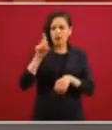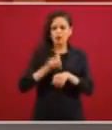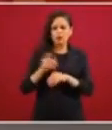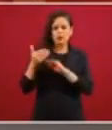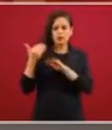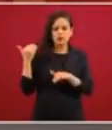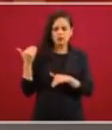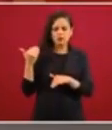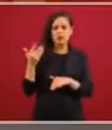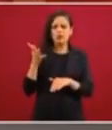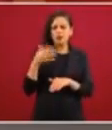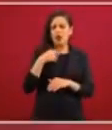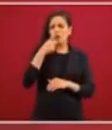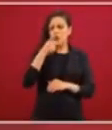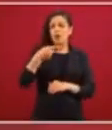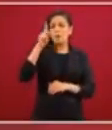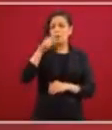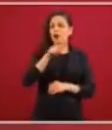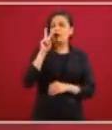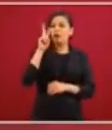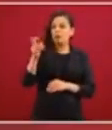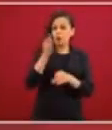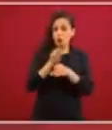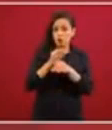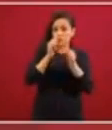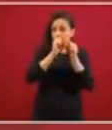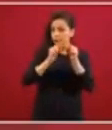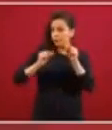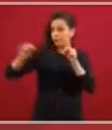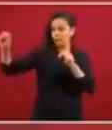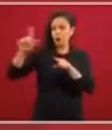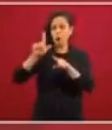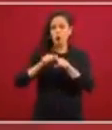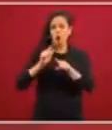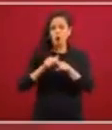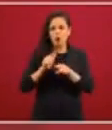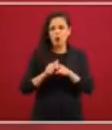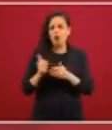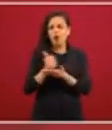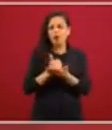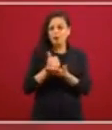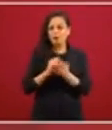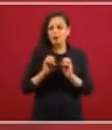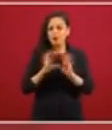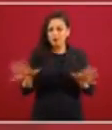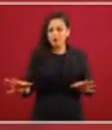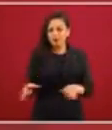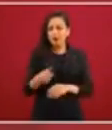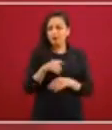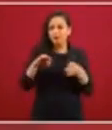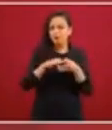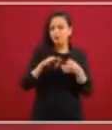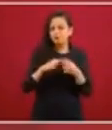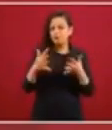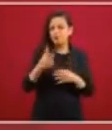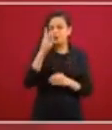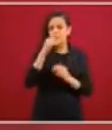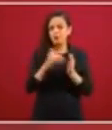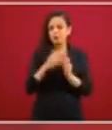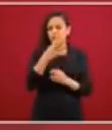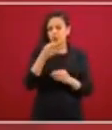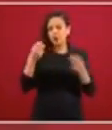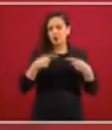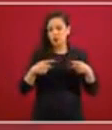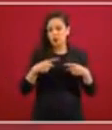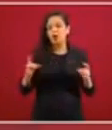ahorita, es la línea en color aguamarina, son un poco más de 2.500 personas, irán apareciendo